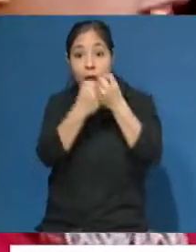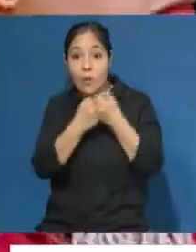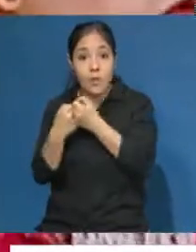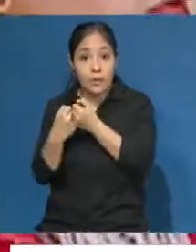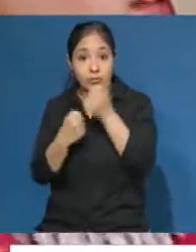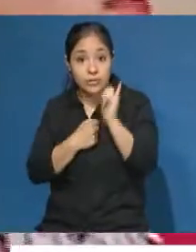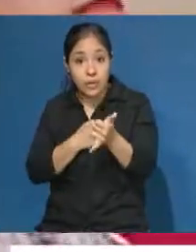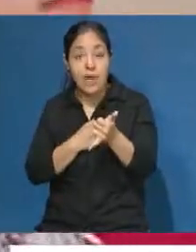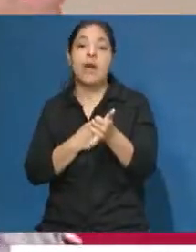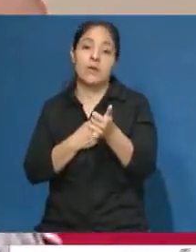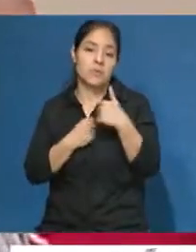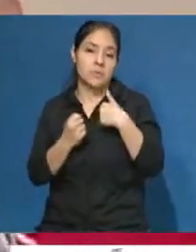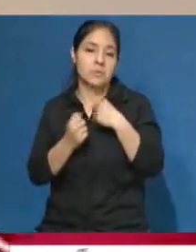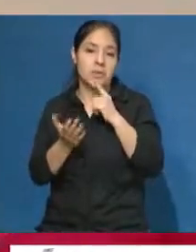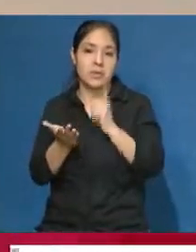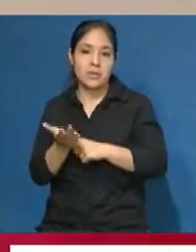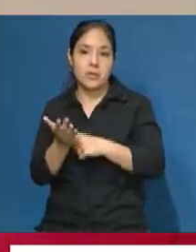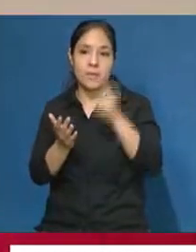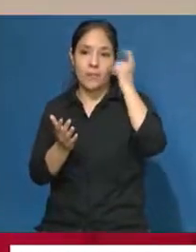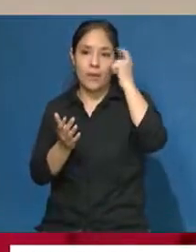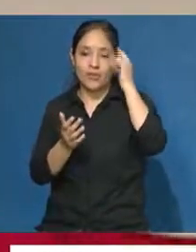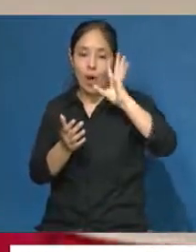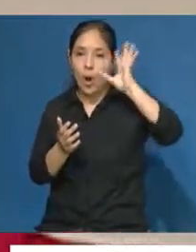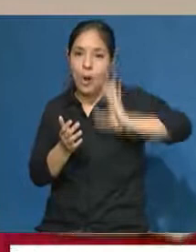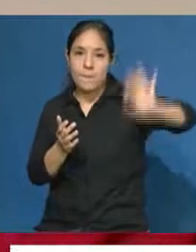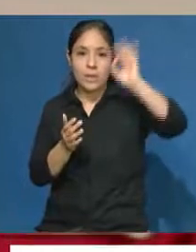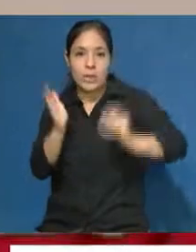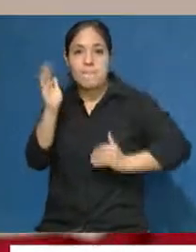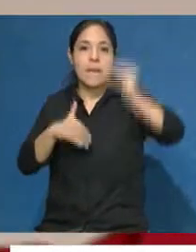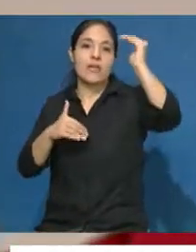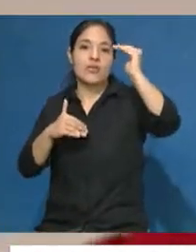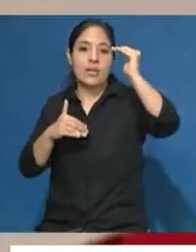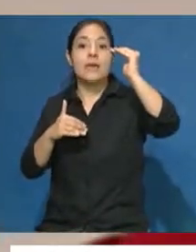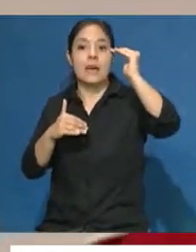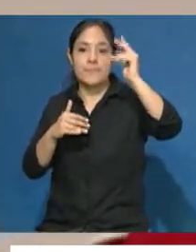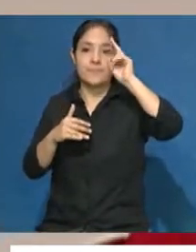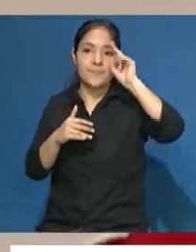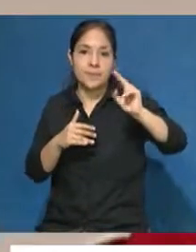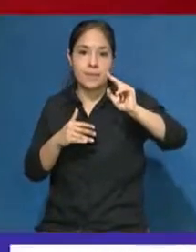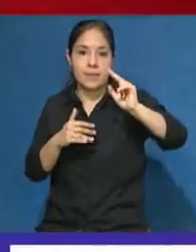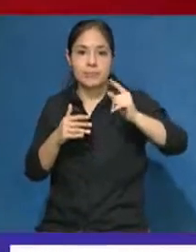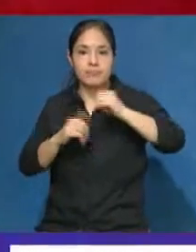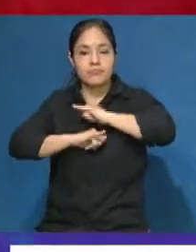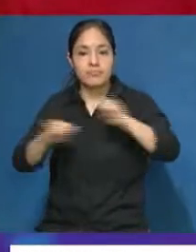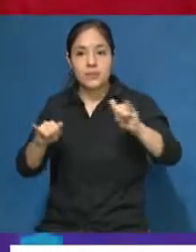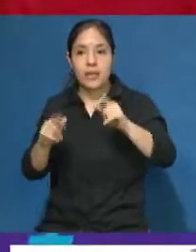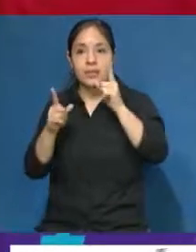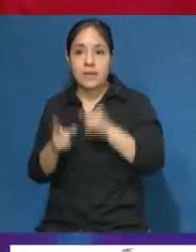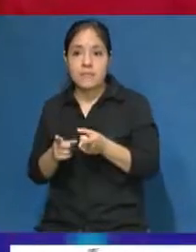haciendo lo que creo que tiene una amplia mayoría de los ciudadanos, pero también tiene una amplia mayoría de